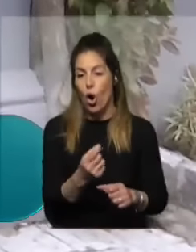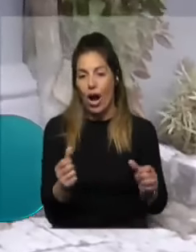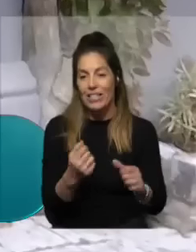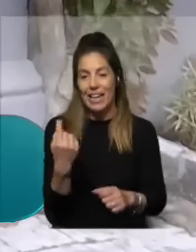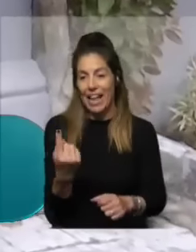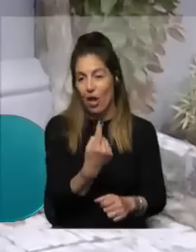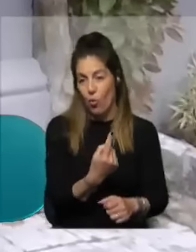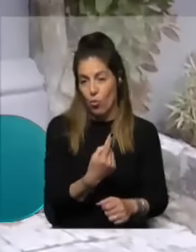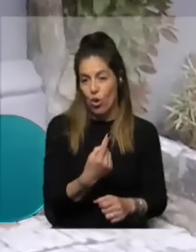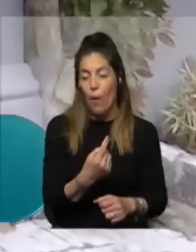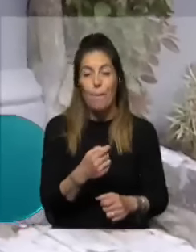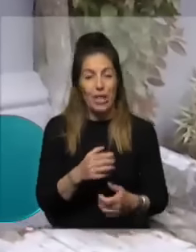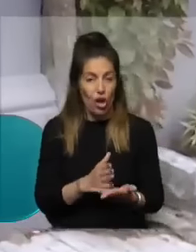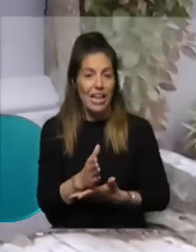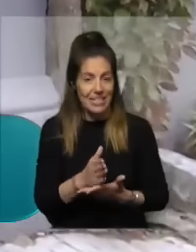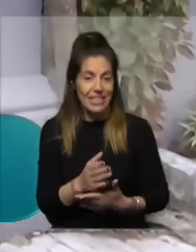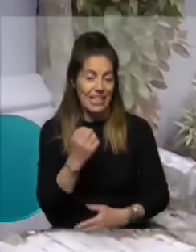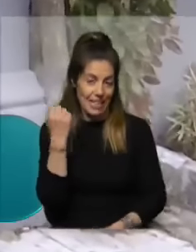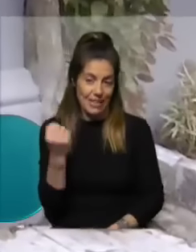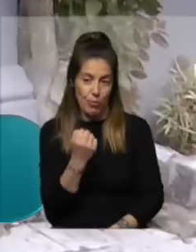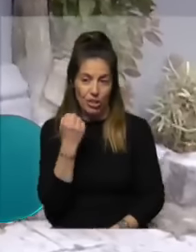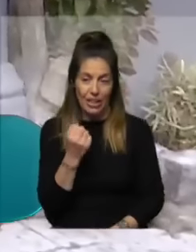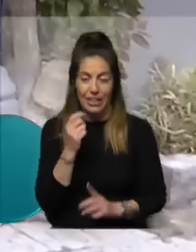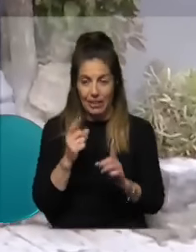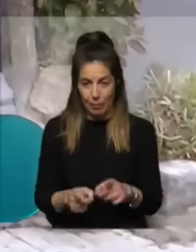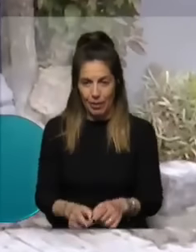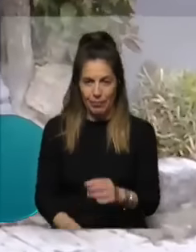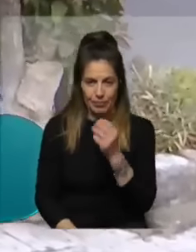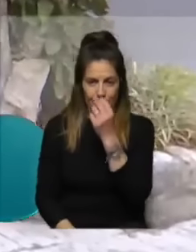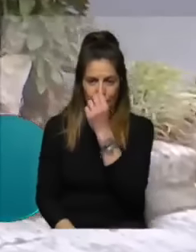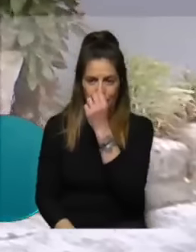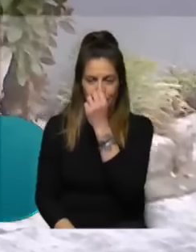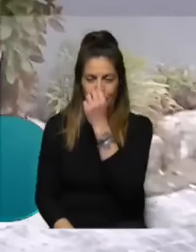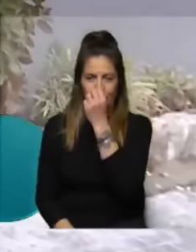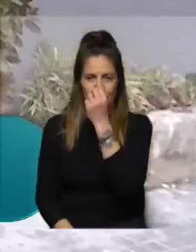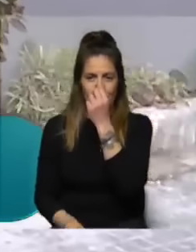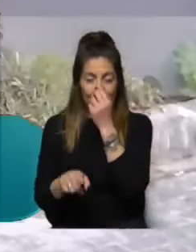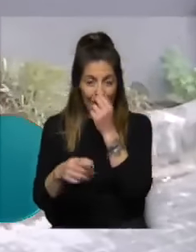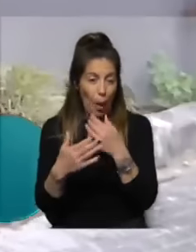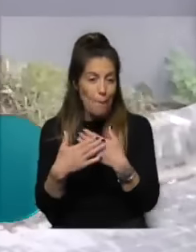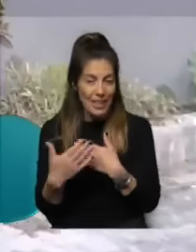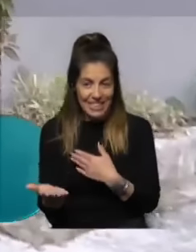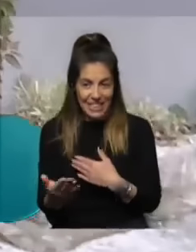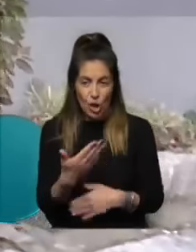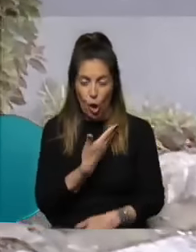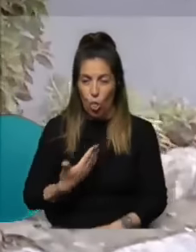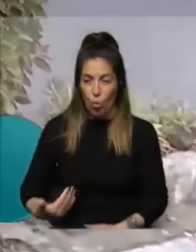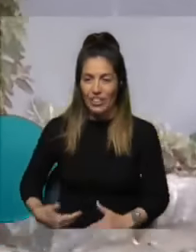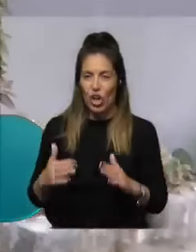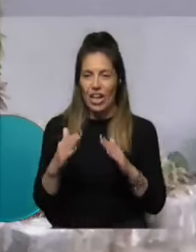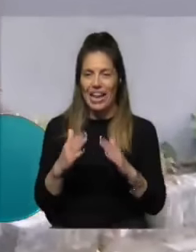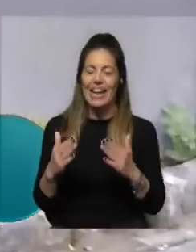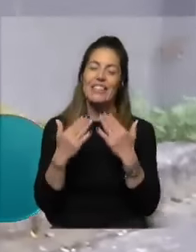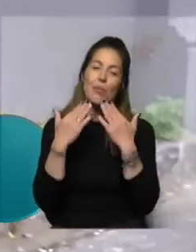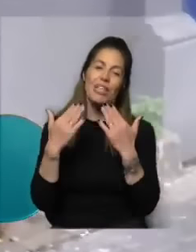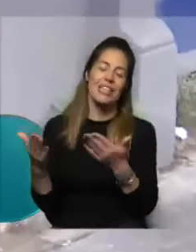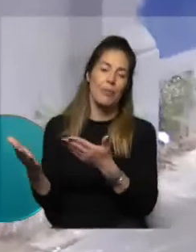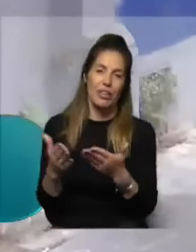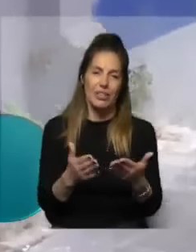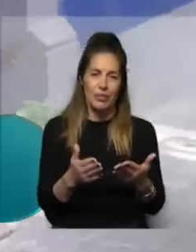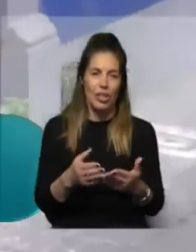vecino, cada vecina, pero la asistencia nos parece que es una parte importante del programa. Bueno, y acá estamos con el vecino, ¿no? Con el dueño de la casa. Bueno, gracias por recibirnos. Me